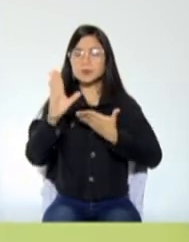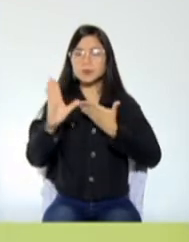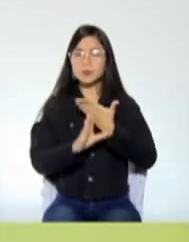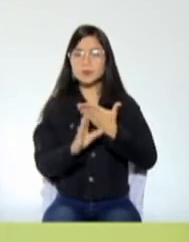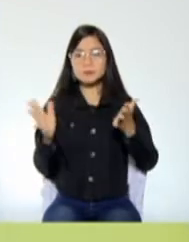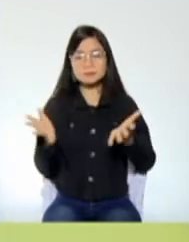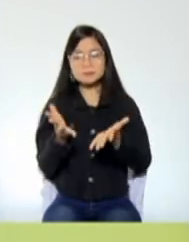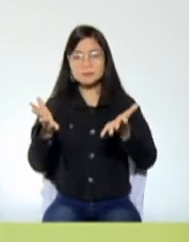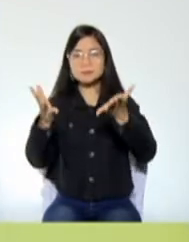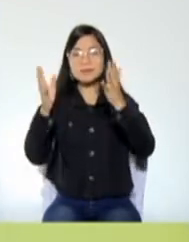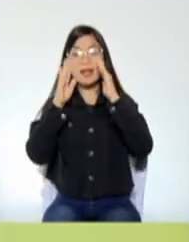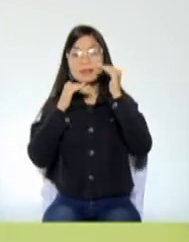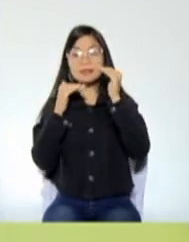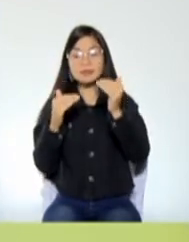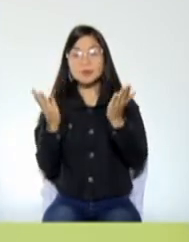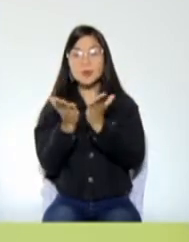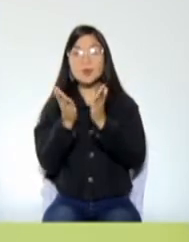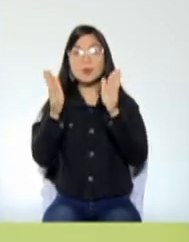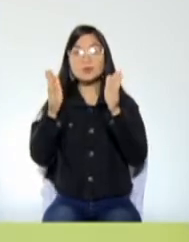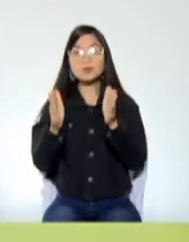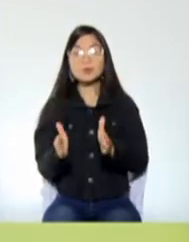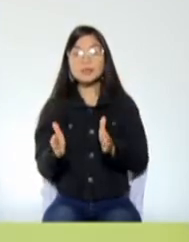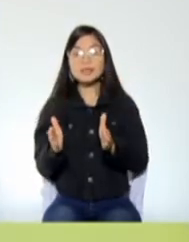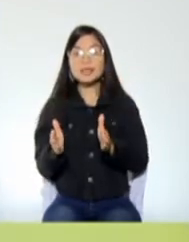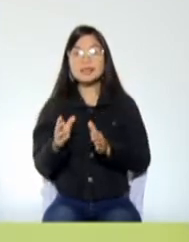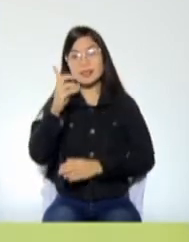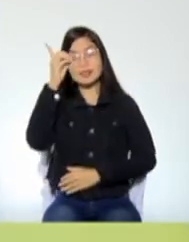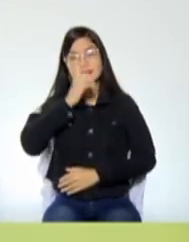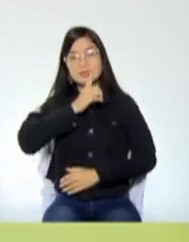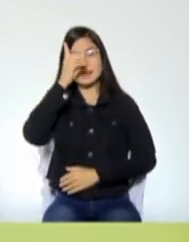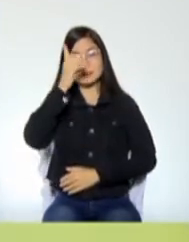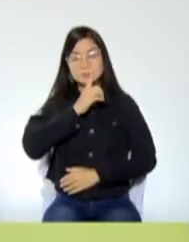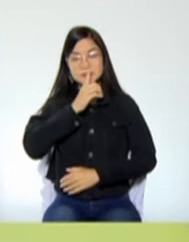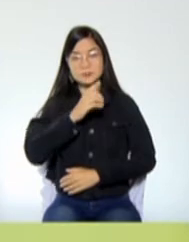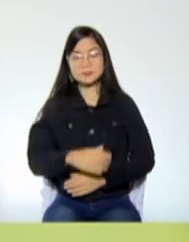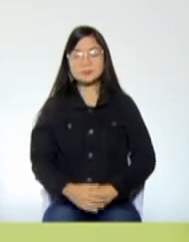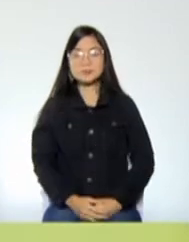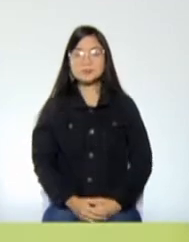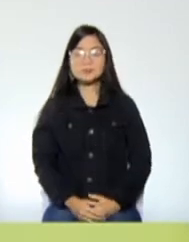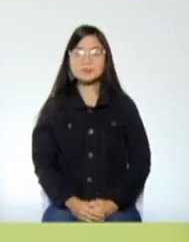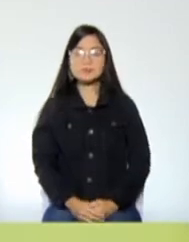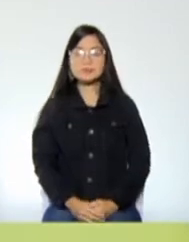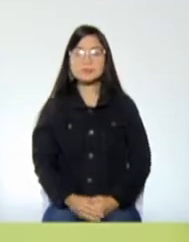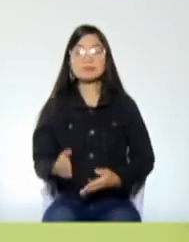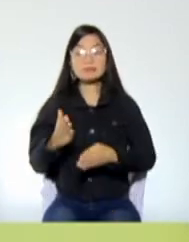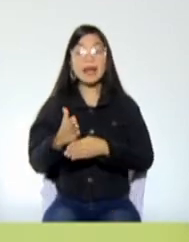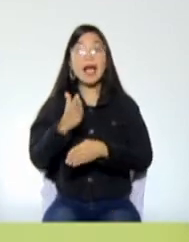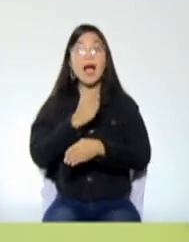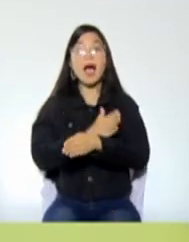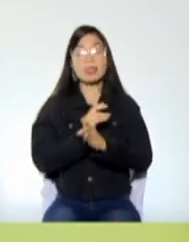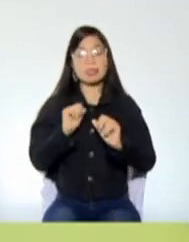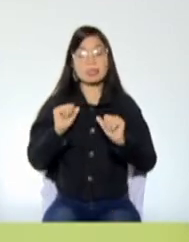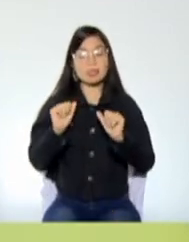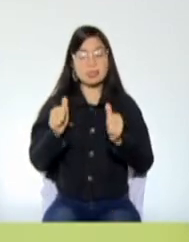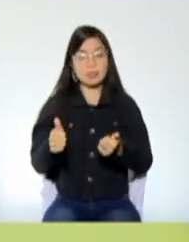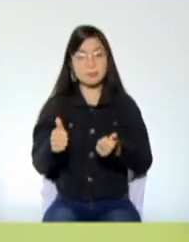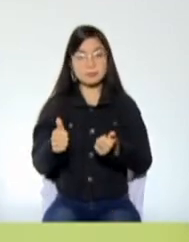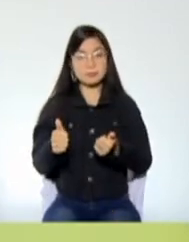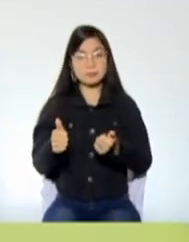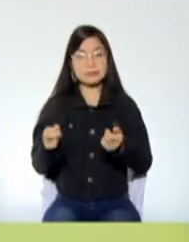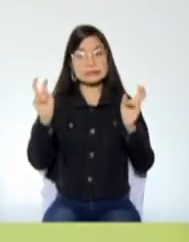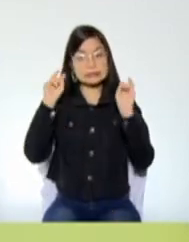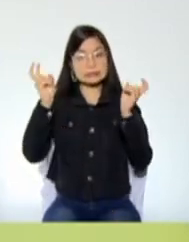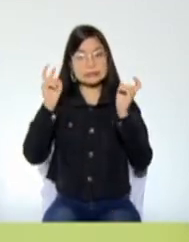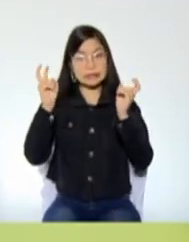la atención educativa integral de los estudiantes con necesidades educativas especiales y o con discapacidad. Antes de comenzar con todo el contenido que